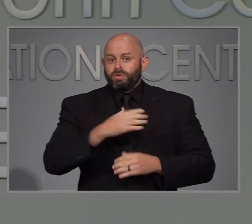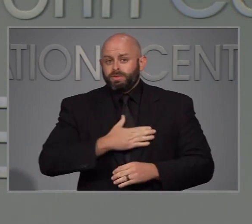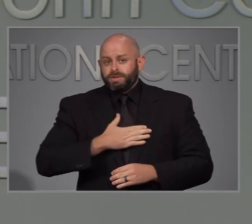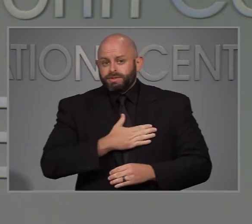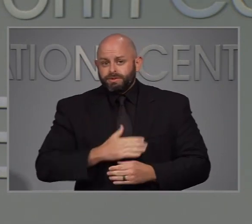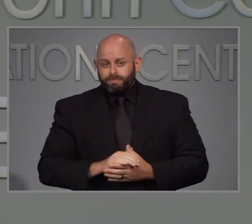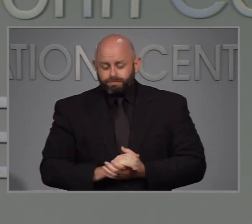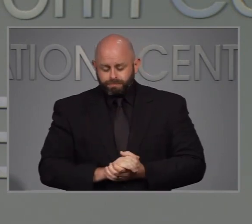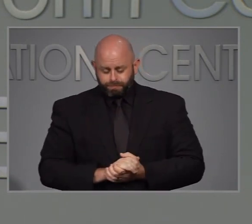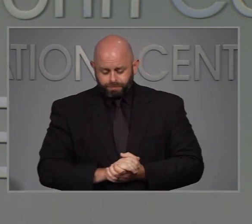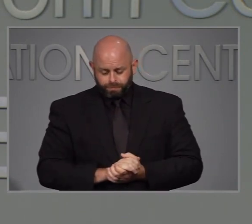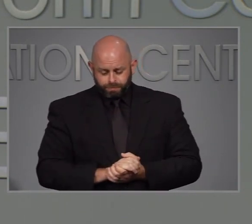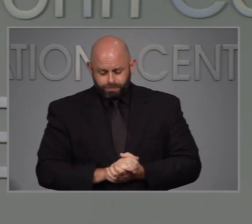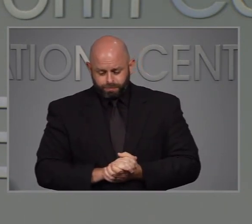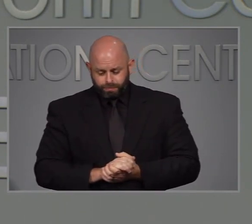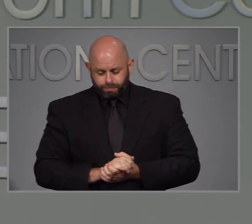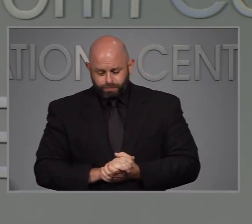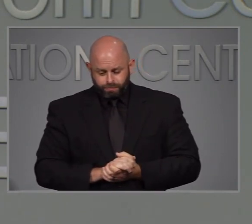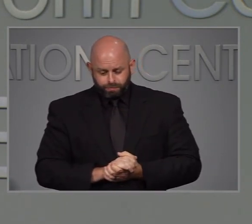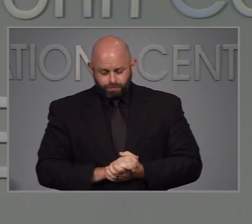siguiente.